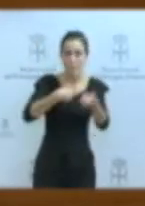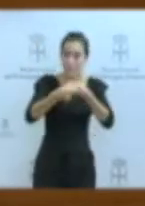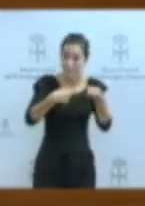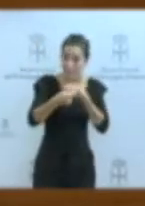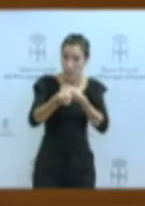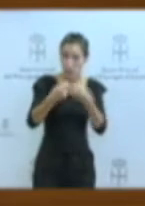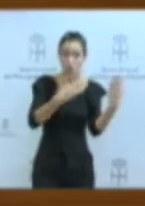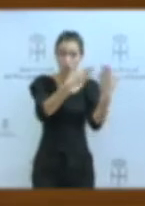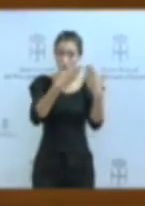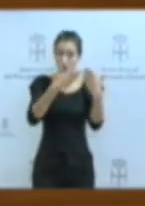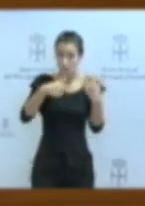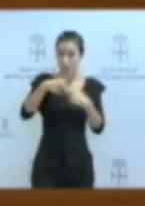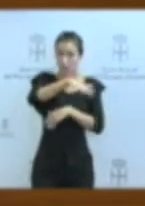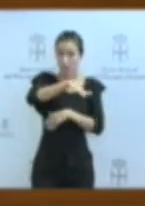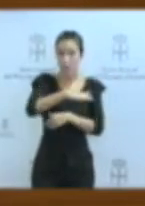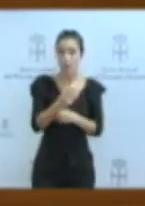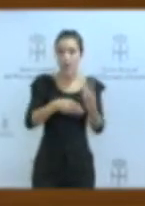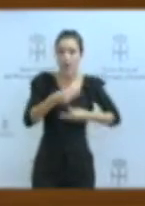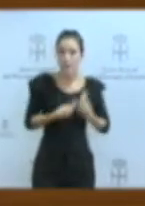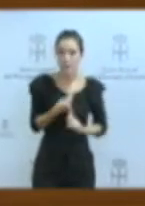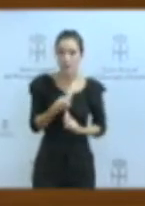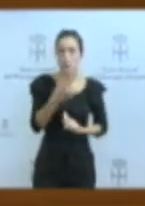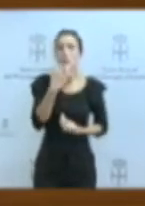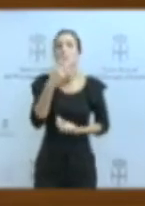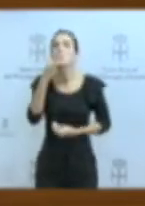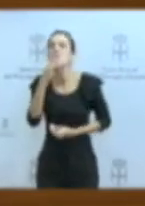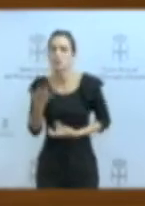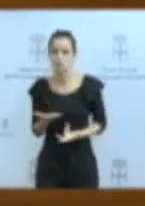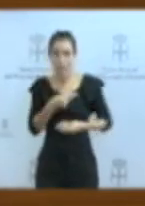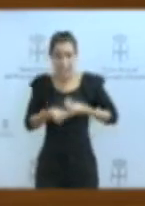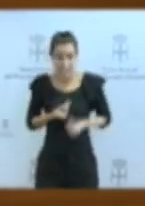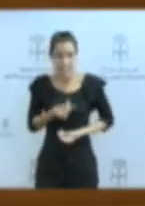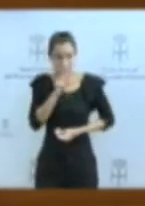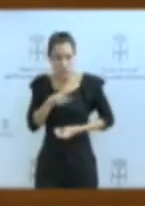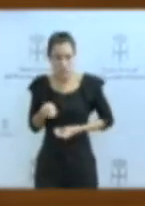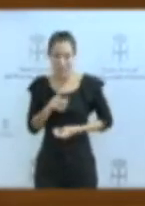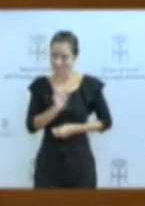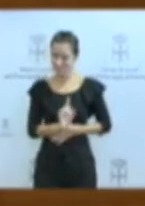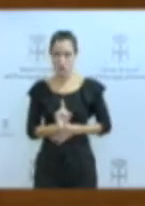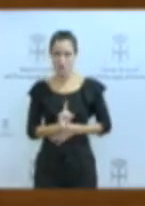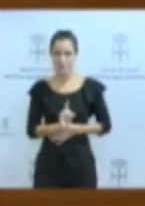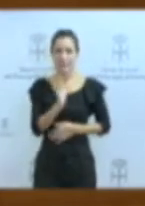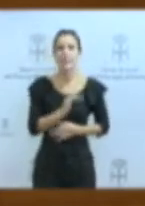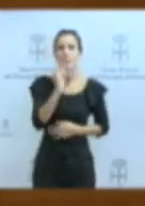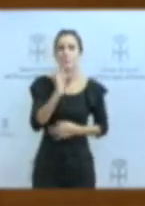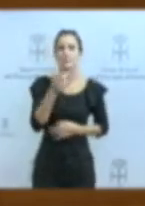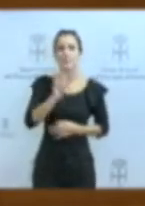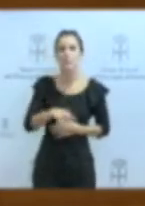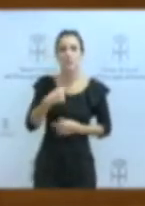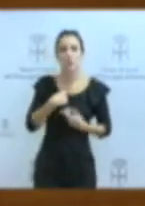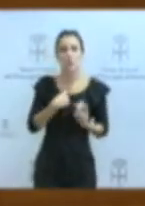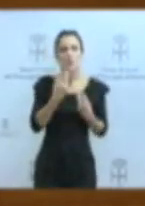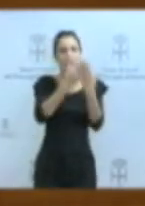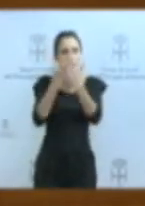hecho? Tengo la sospecha de que no. Estuve revisando qué misiones comerciales se podrían haber hecho a la zona de Frankfurt en el año pasado desde aquí.